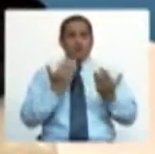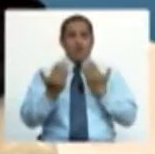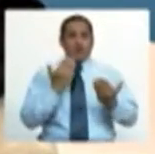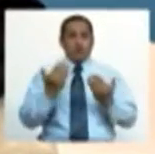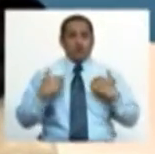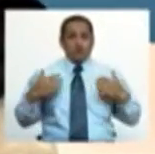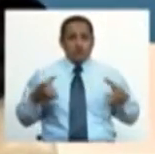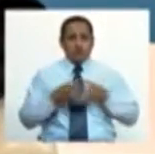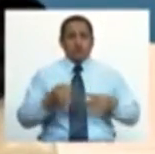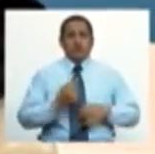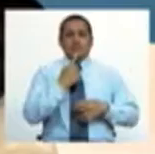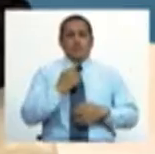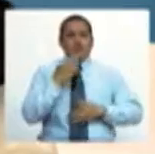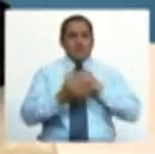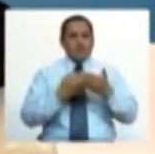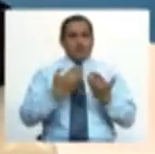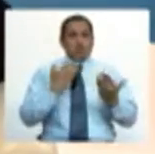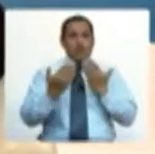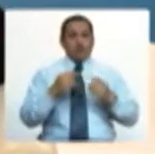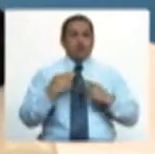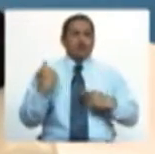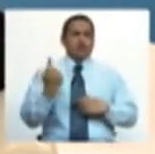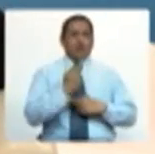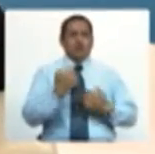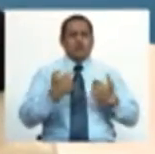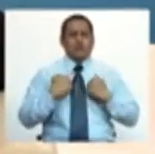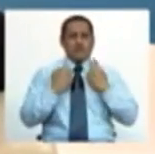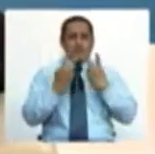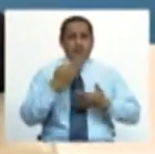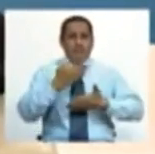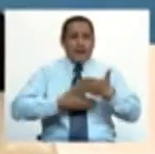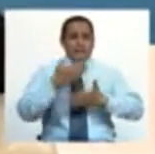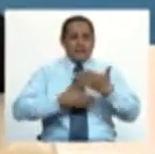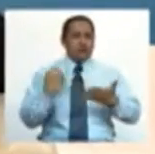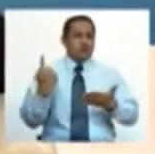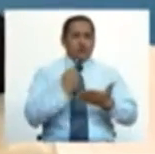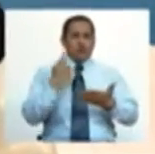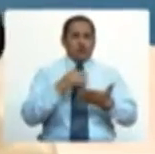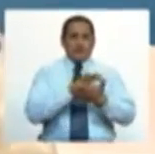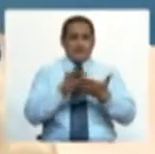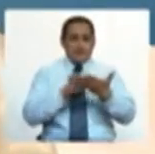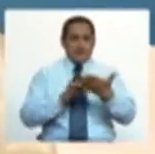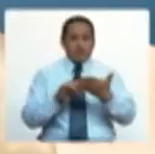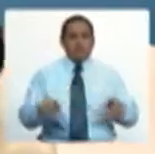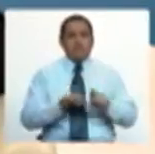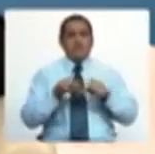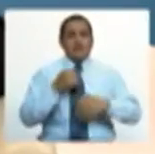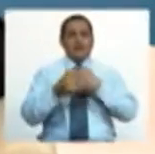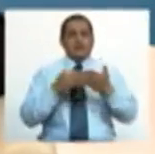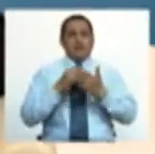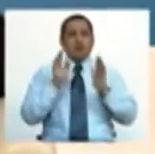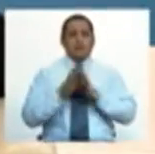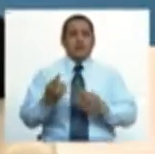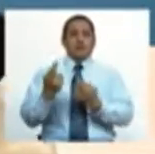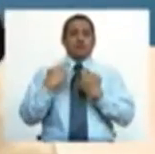modelo. Nosotros estamos transitando de un modelo en el que todo tenía que ser en base al papel, todo por escrito. Si usted pedía algo, tenía que ser por escrito.